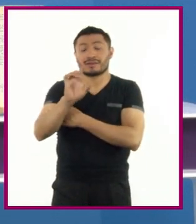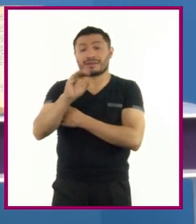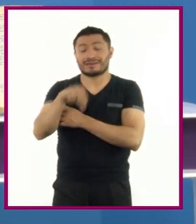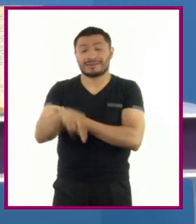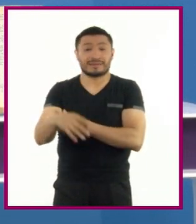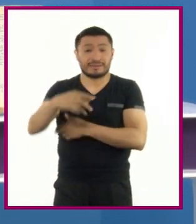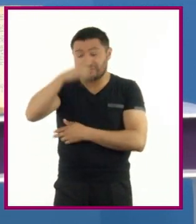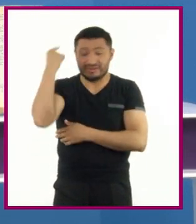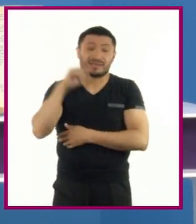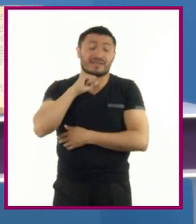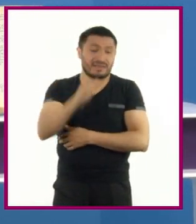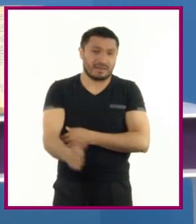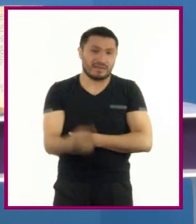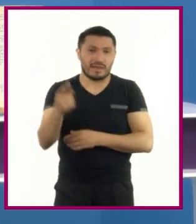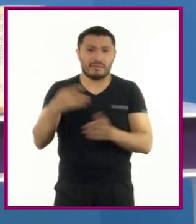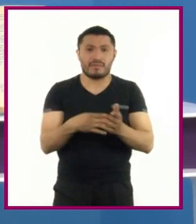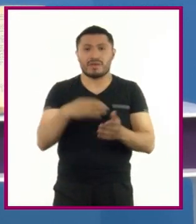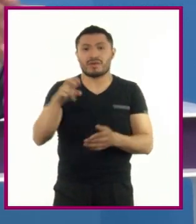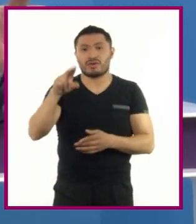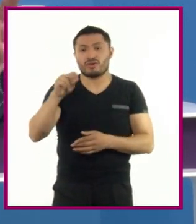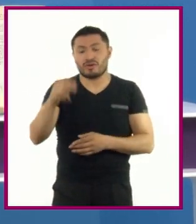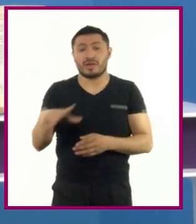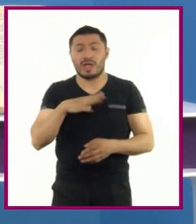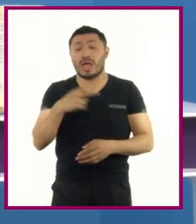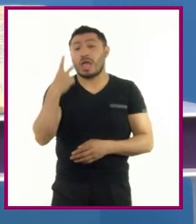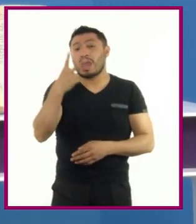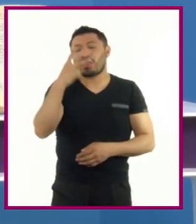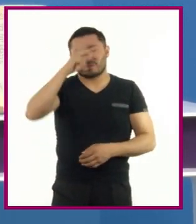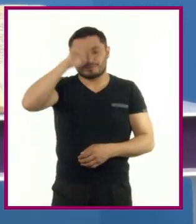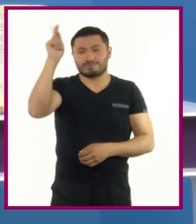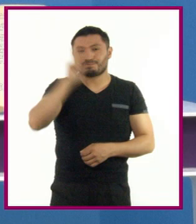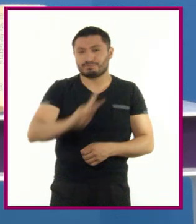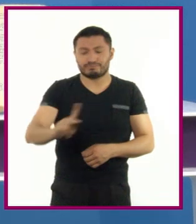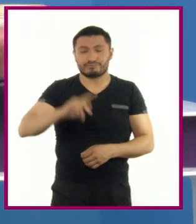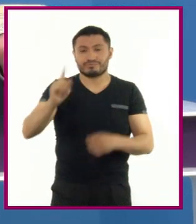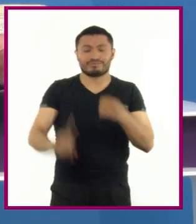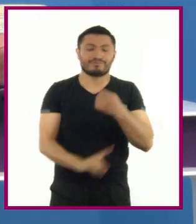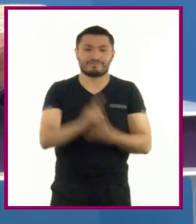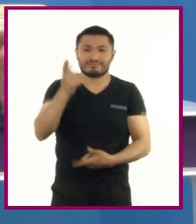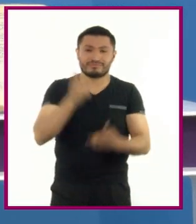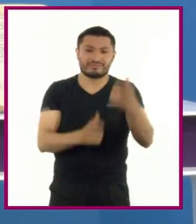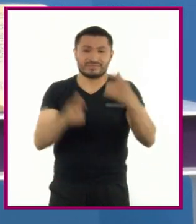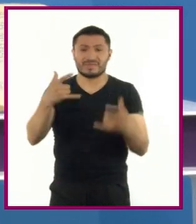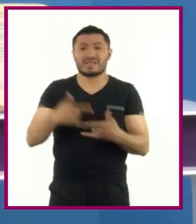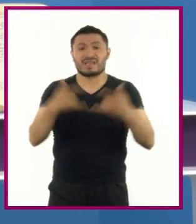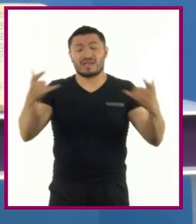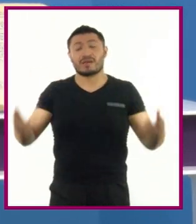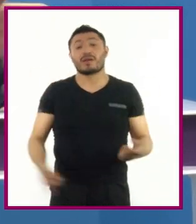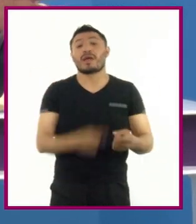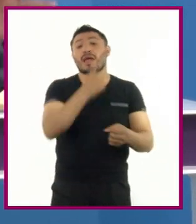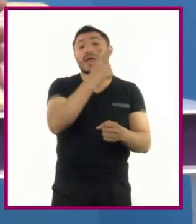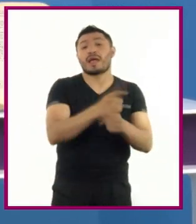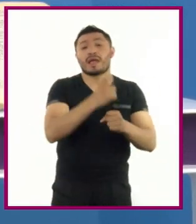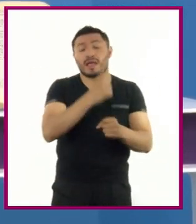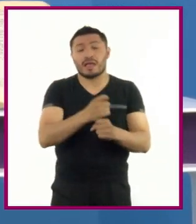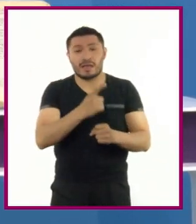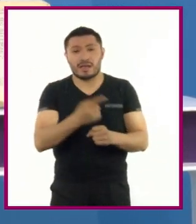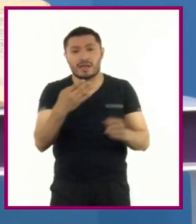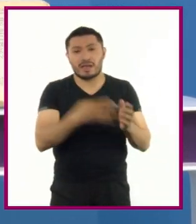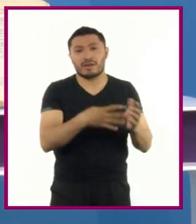de 1980 sufrió dos de las peores crisis económicas en su historia. La primera,